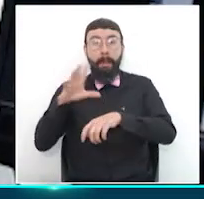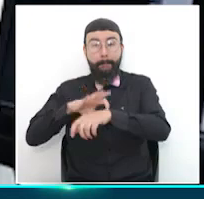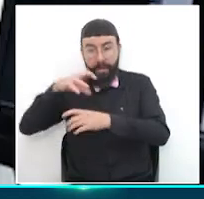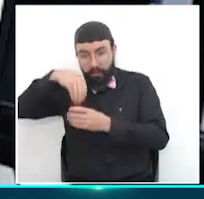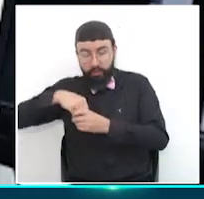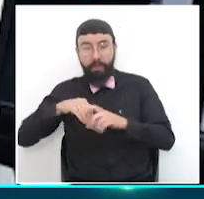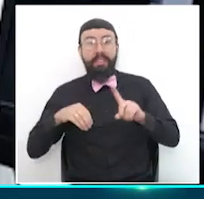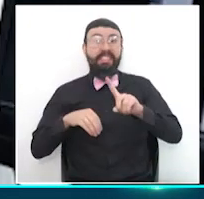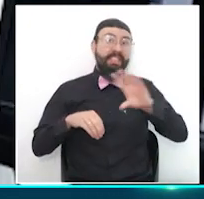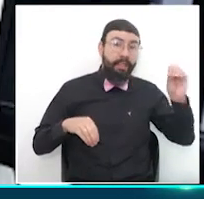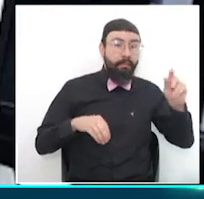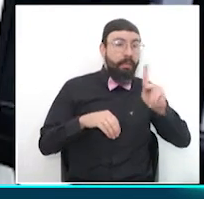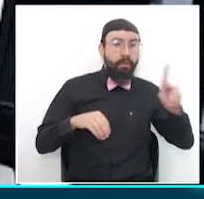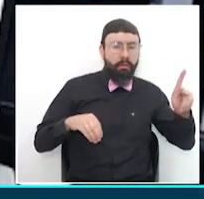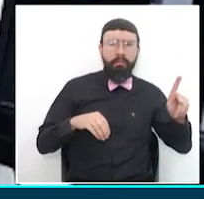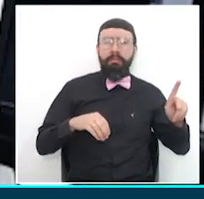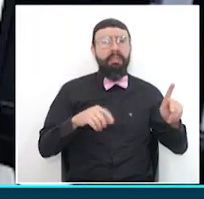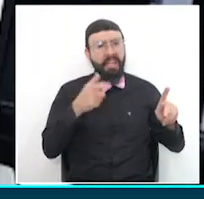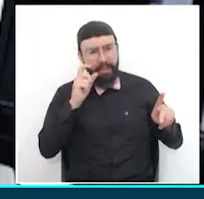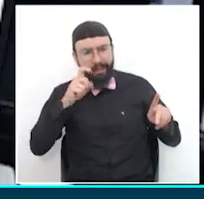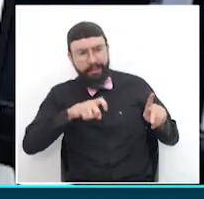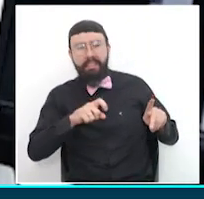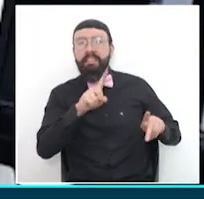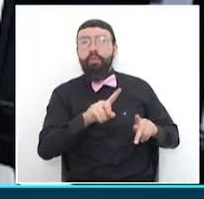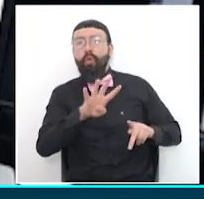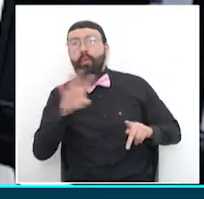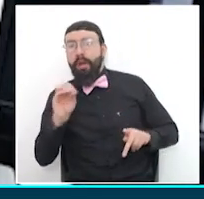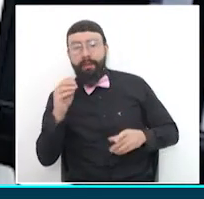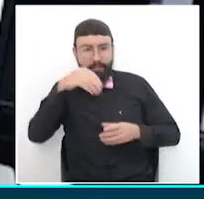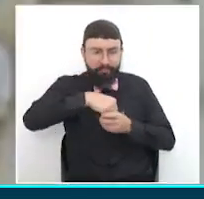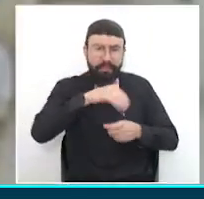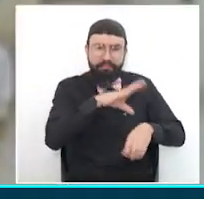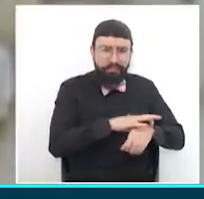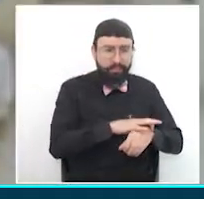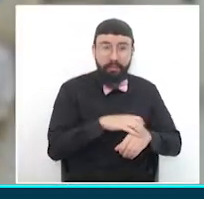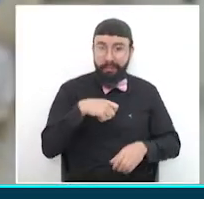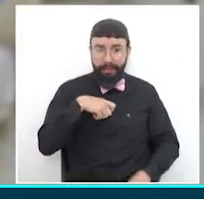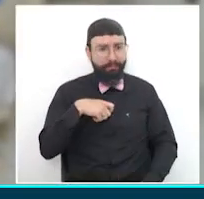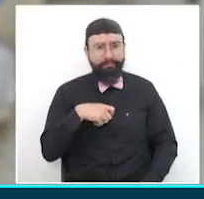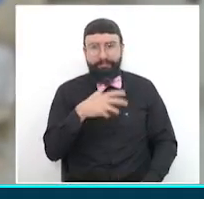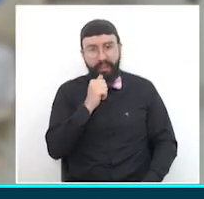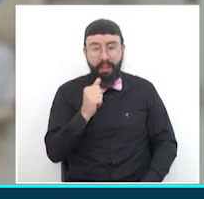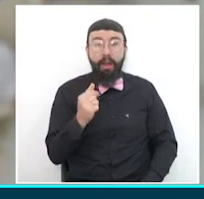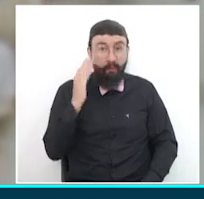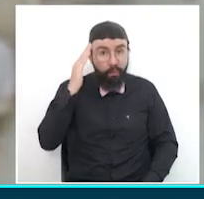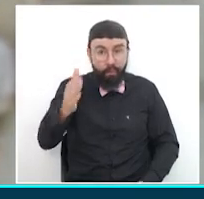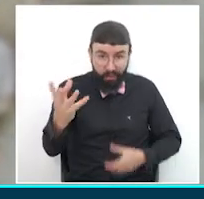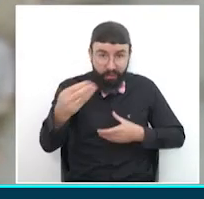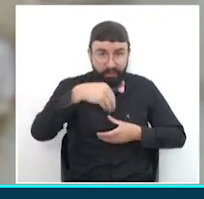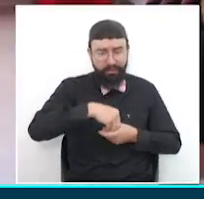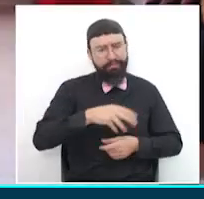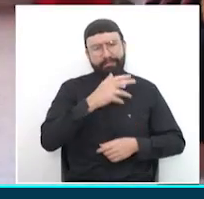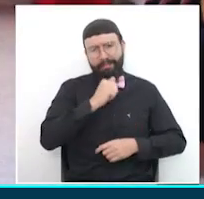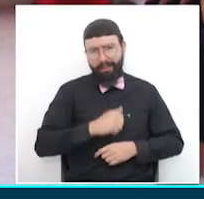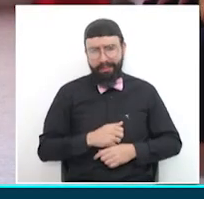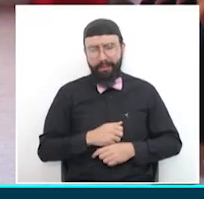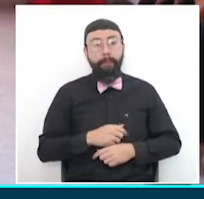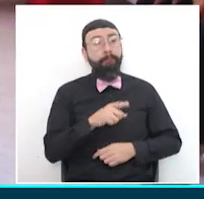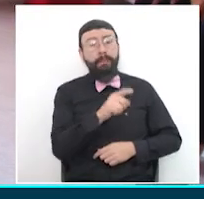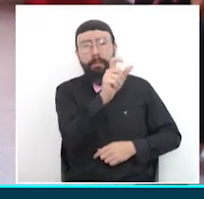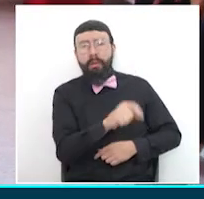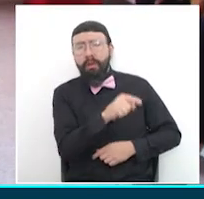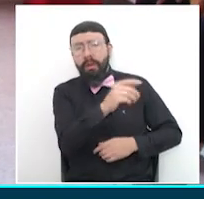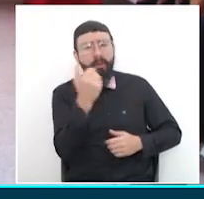requiere 140 intensivistas. No los tenemos ni los vamos a tener. Según Piedreita, en Caldas hay 28 pacientes en UCI con